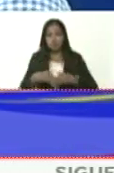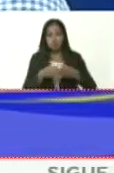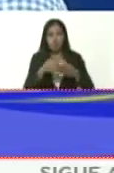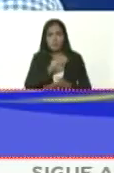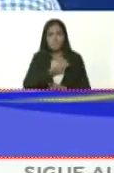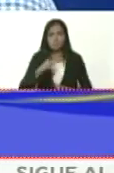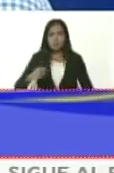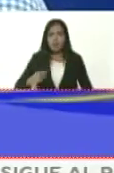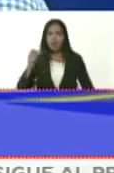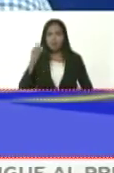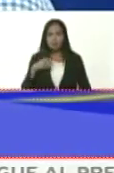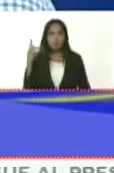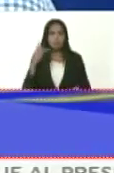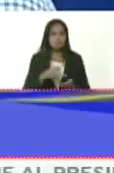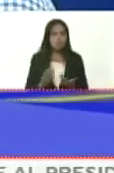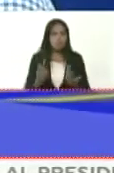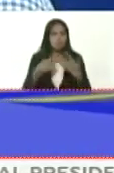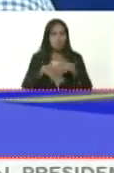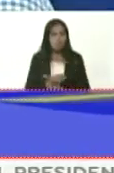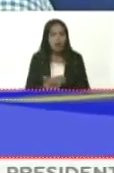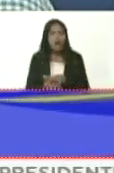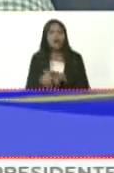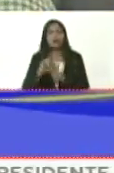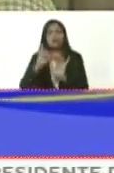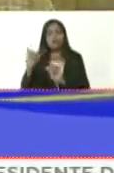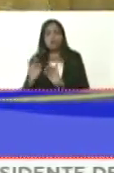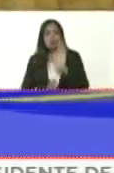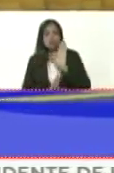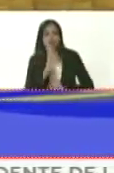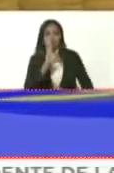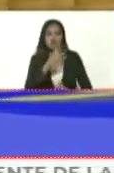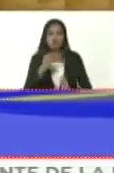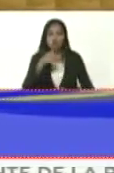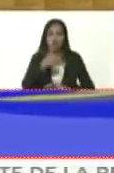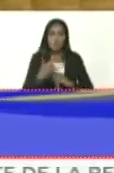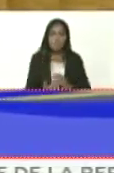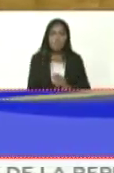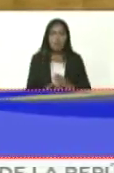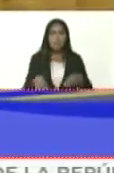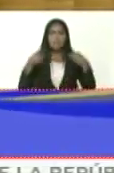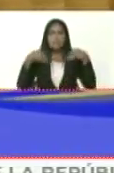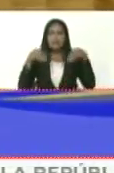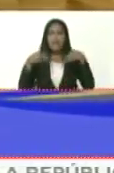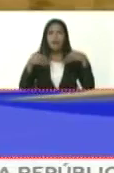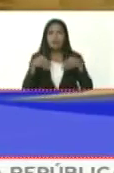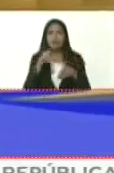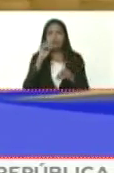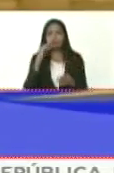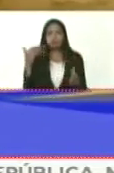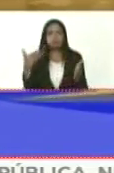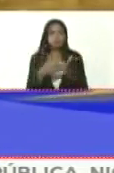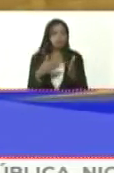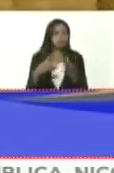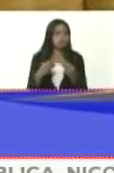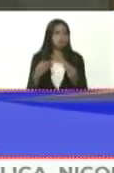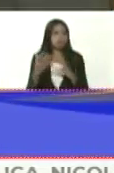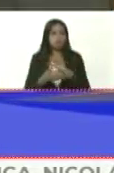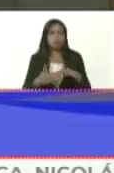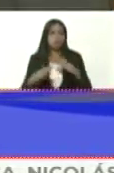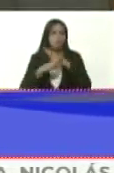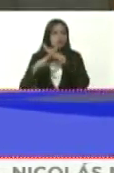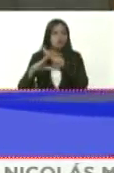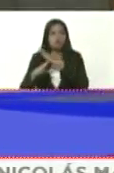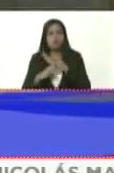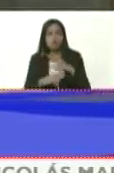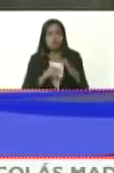privadas. Y entre la industria pública y las privadas han venido desarrollando todo un plan plástico. Ellas se vieron muy afectadas con todas las medidas de bloqueo,